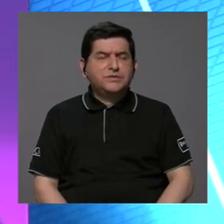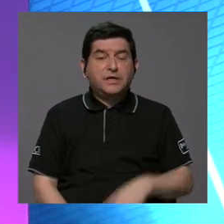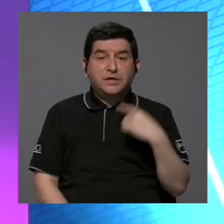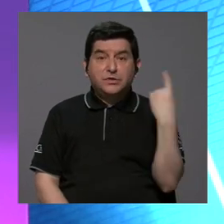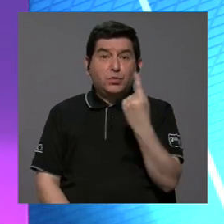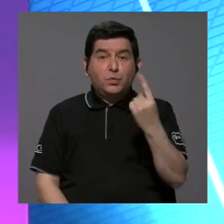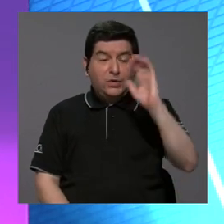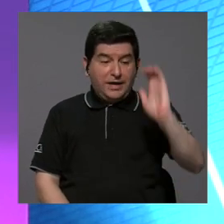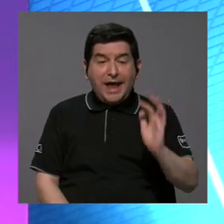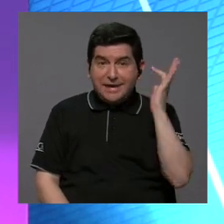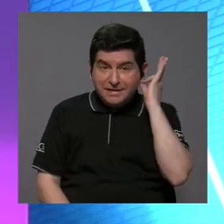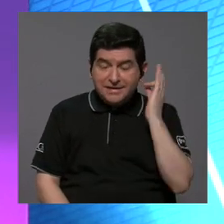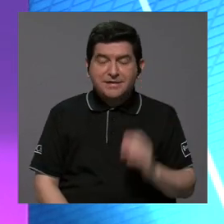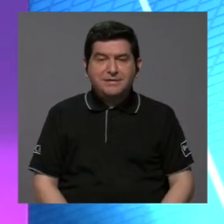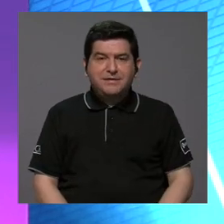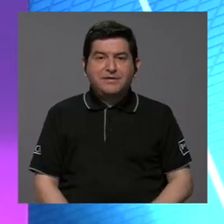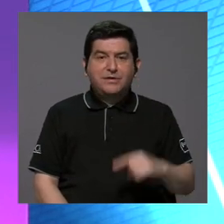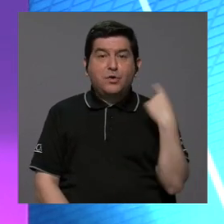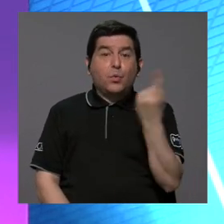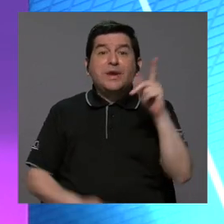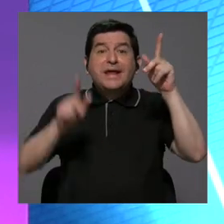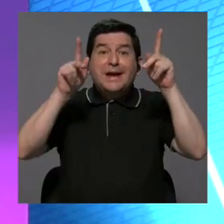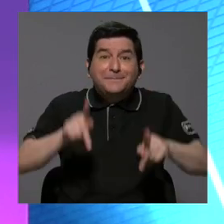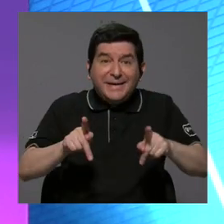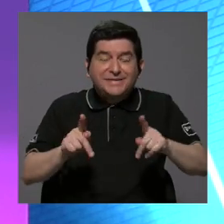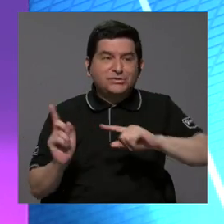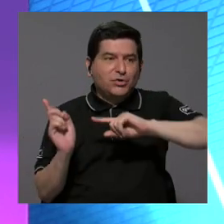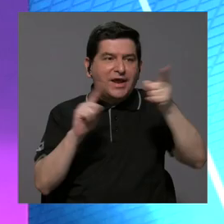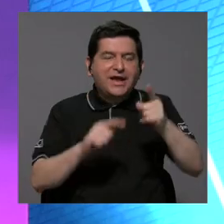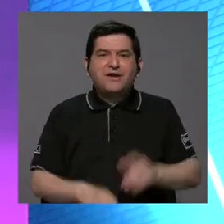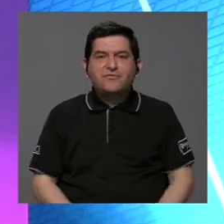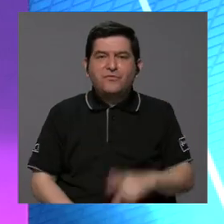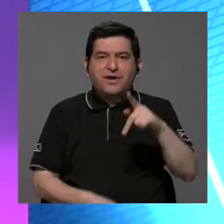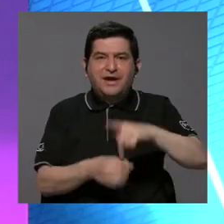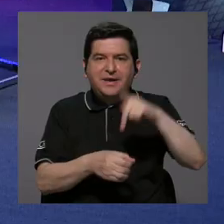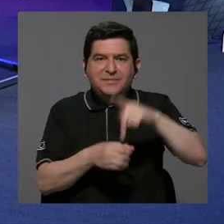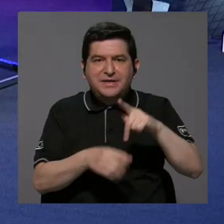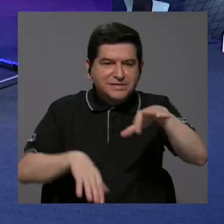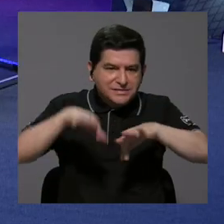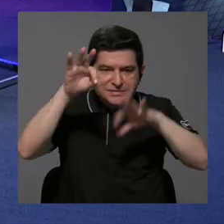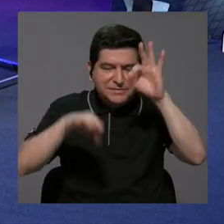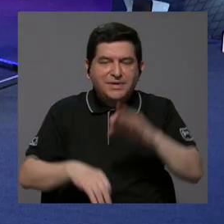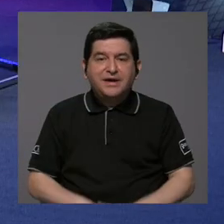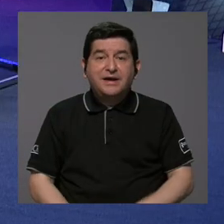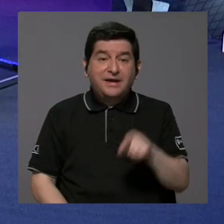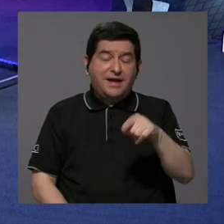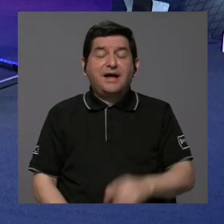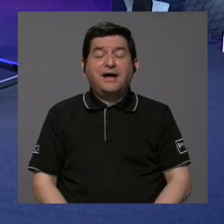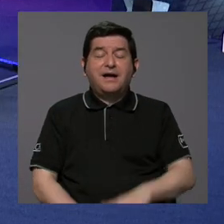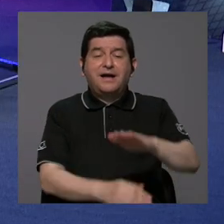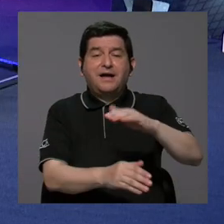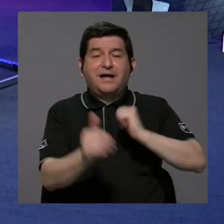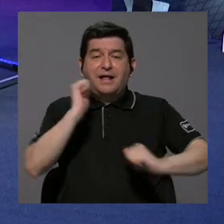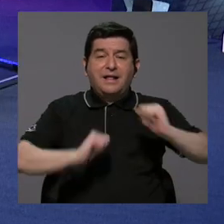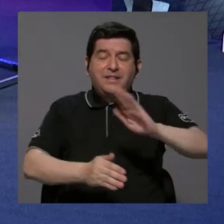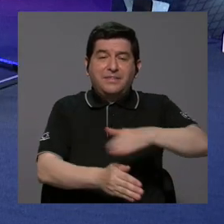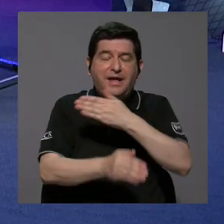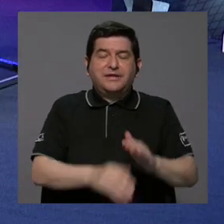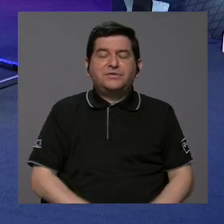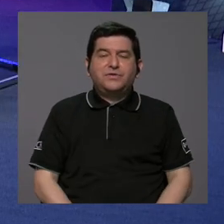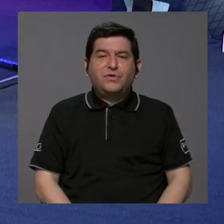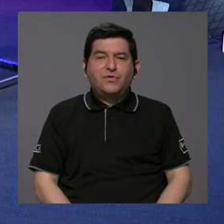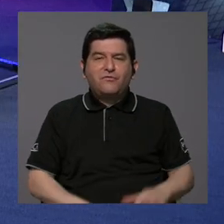la única niña la única no la única persona profesional y el musical era el fantasma de la ópera entonces me